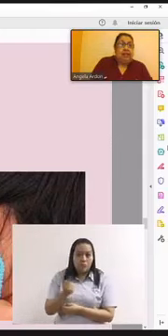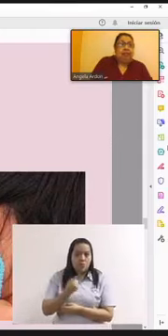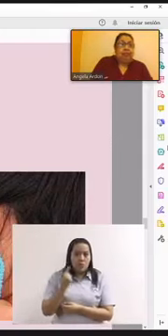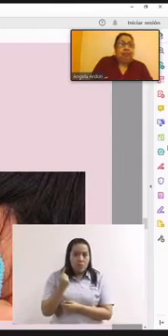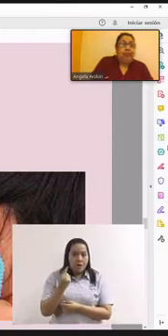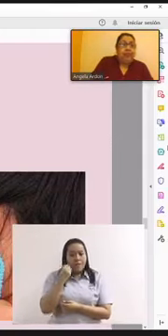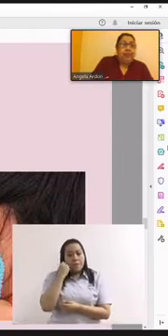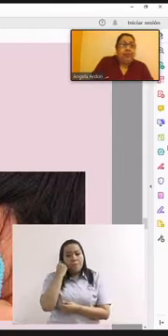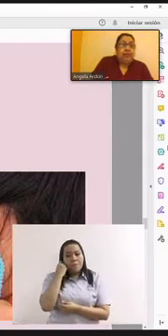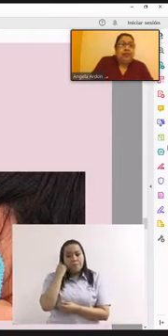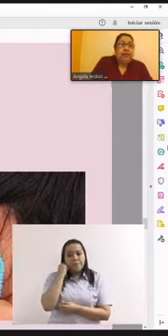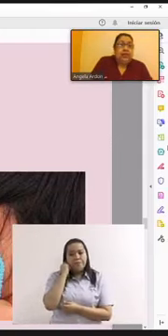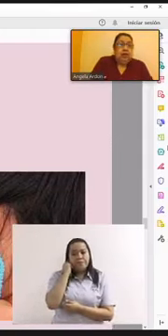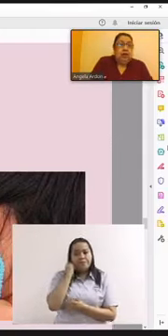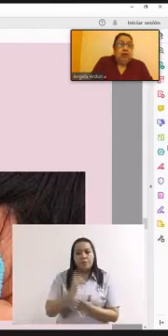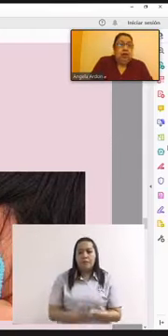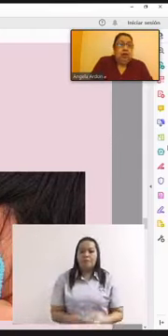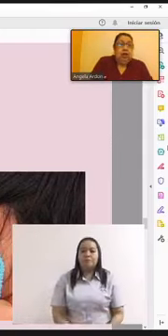siguiente.